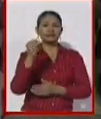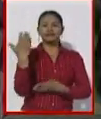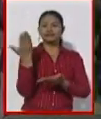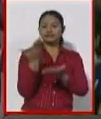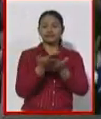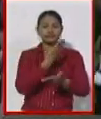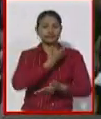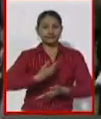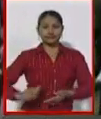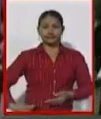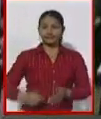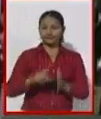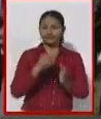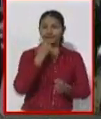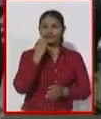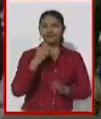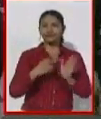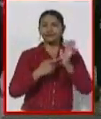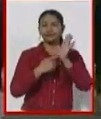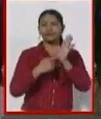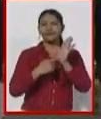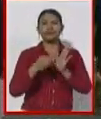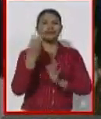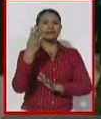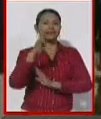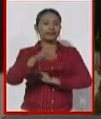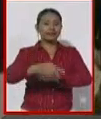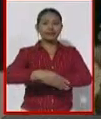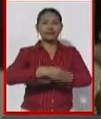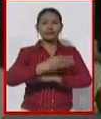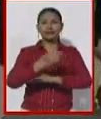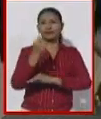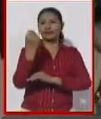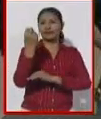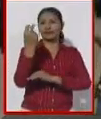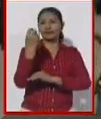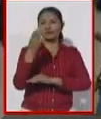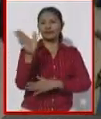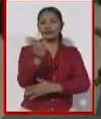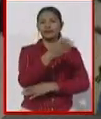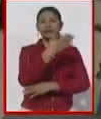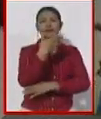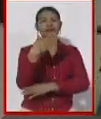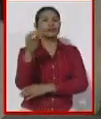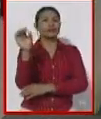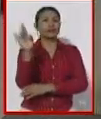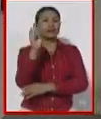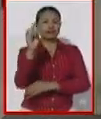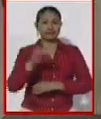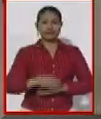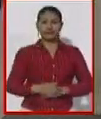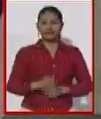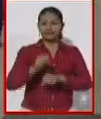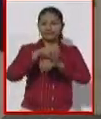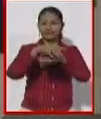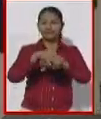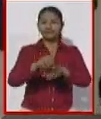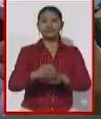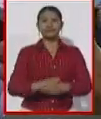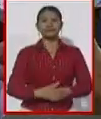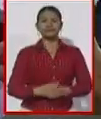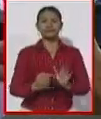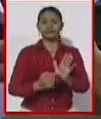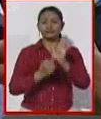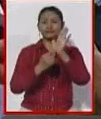presente el presidente Evo. Después estaremos extendiendo durante 4 horas y a mediodía estaremos entonando el himno nacional, nuestra marcha naval, y